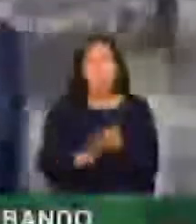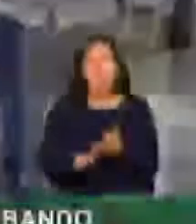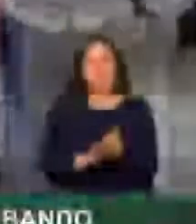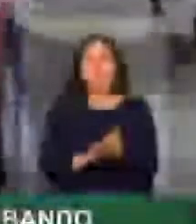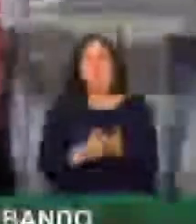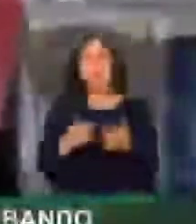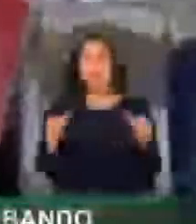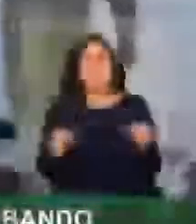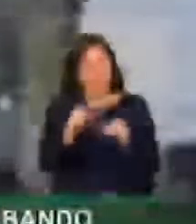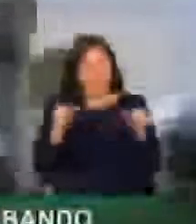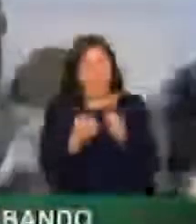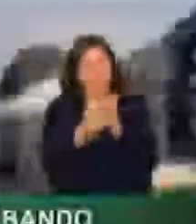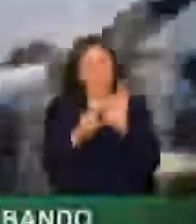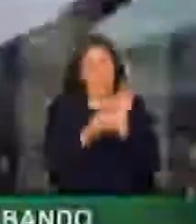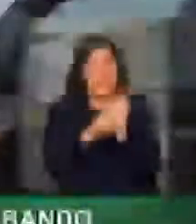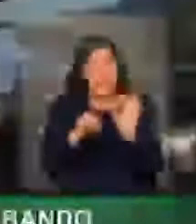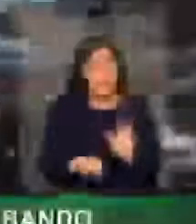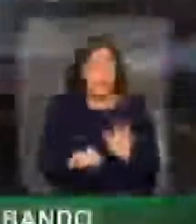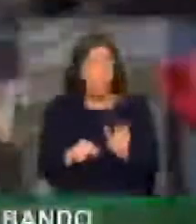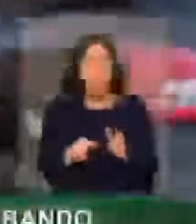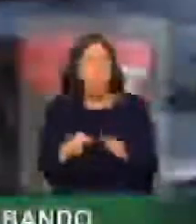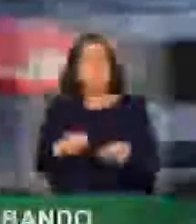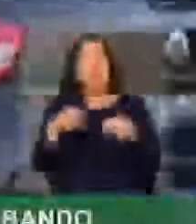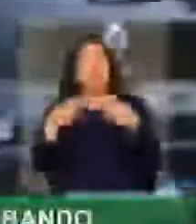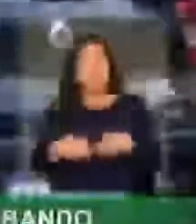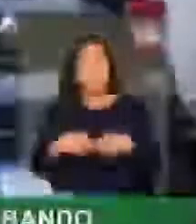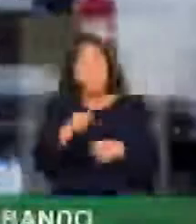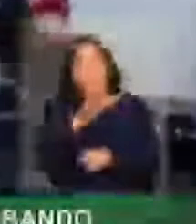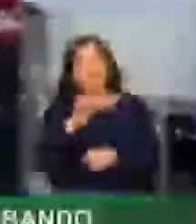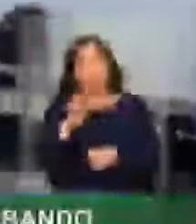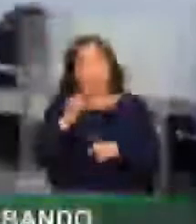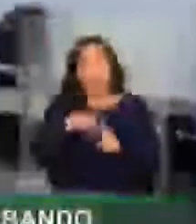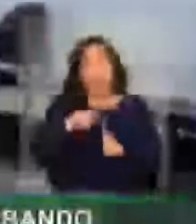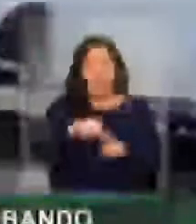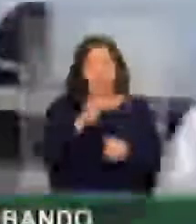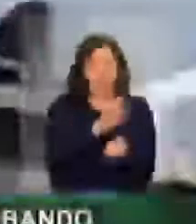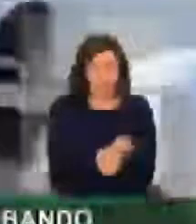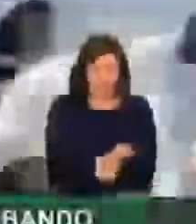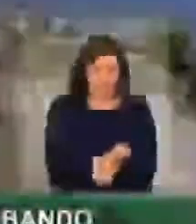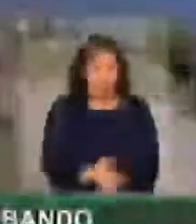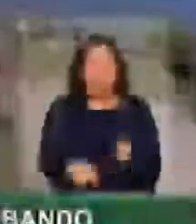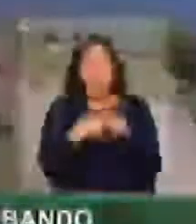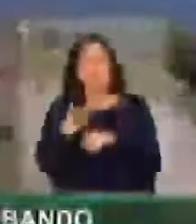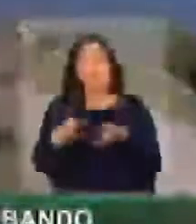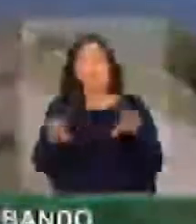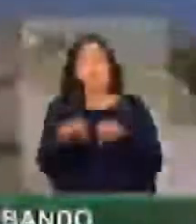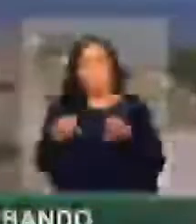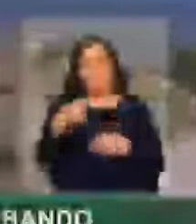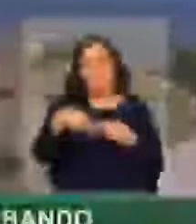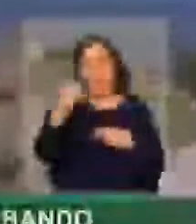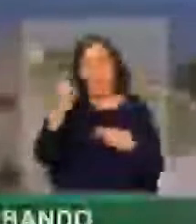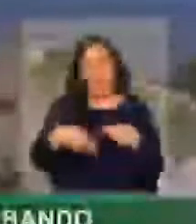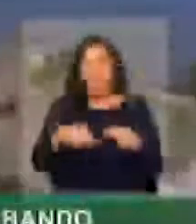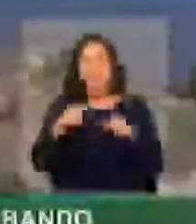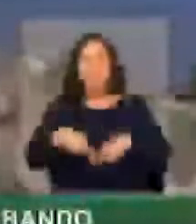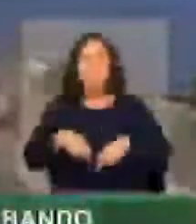delitos de cohecho calificado especialmente agravado a la pena de 24 meses de prisión, mientras que a otro funcionario de aduanas se formalizó